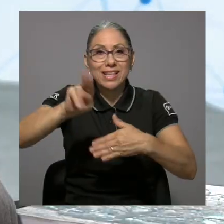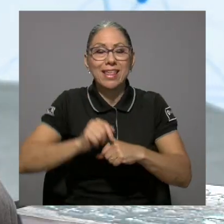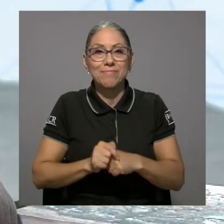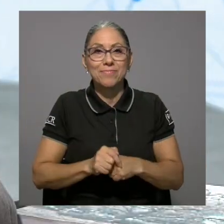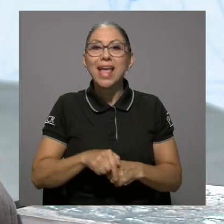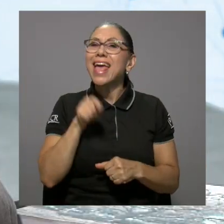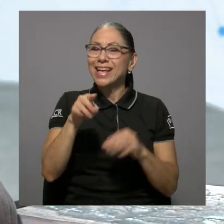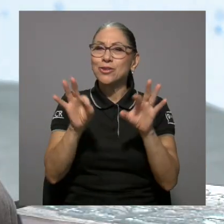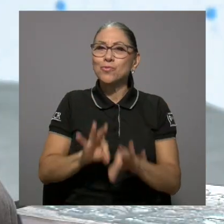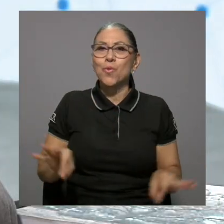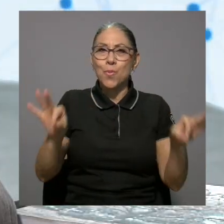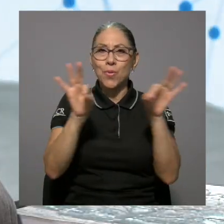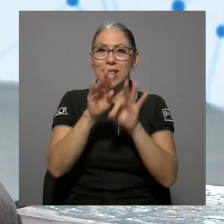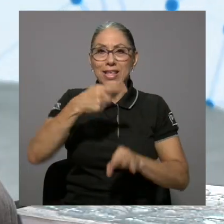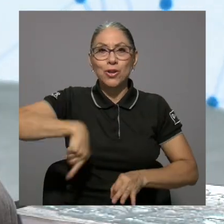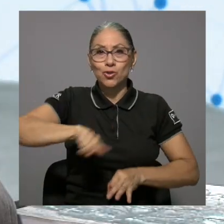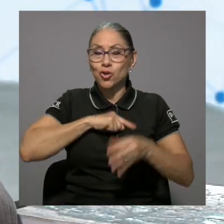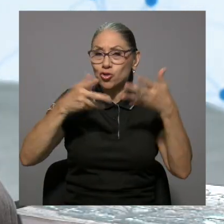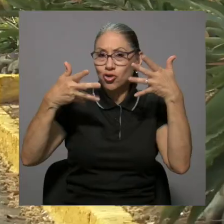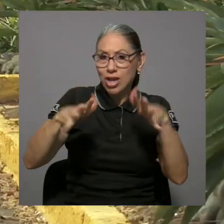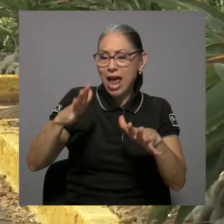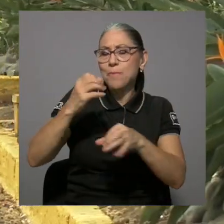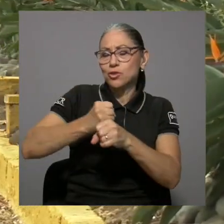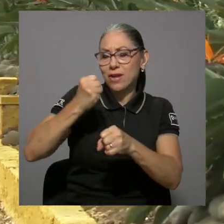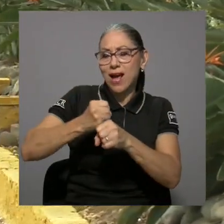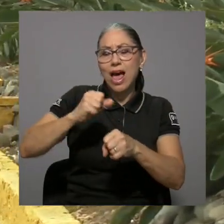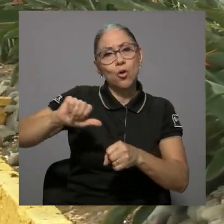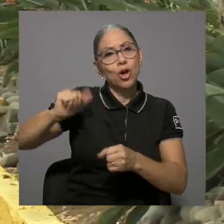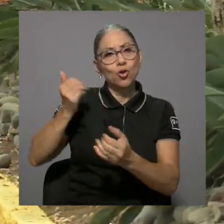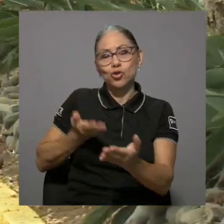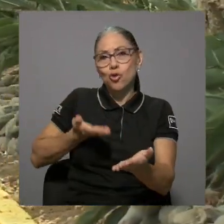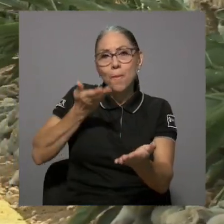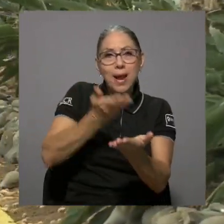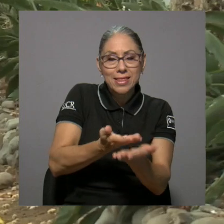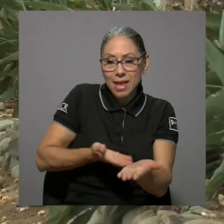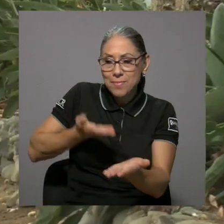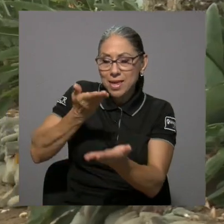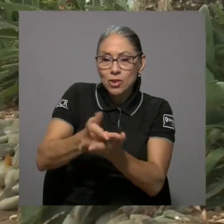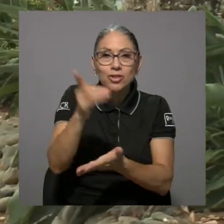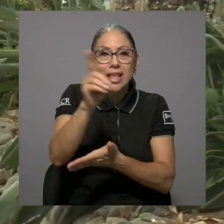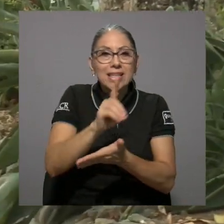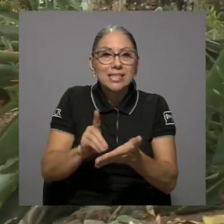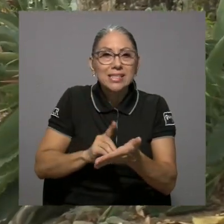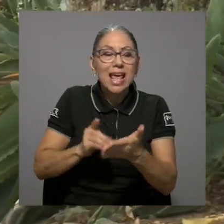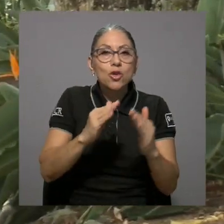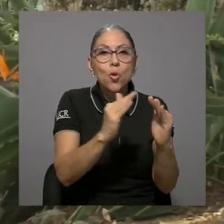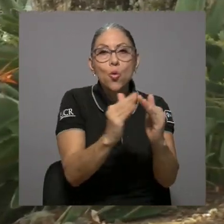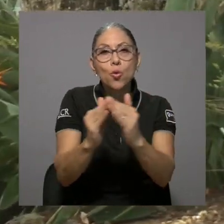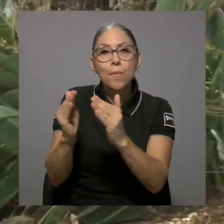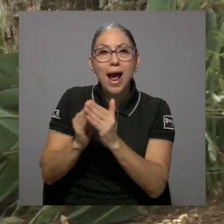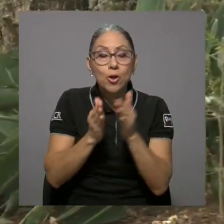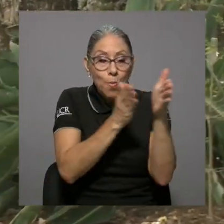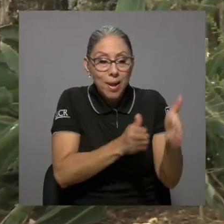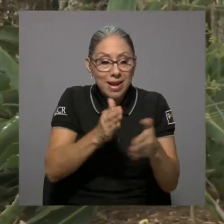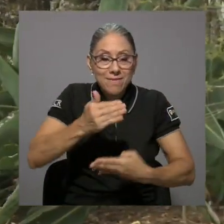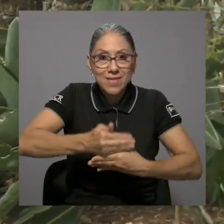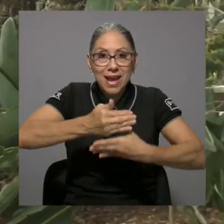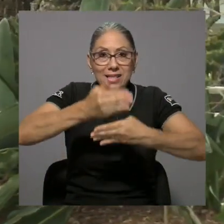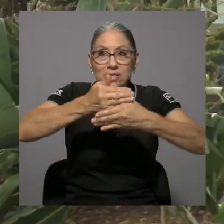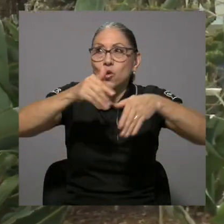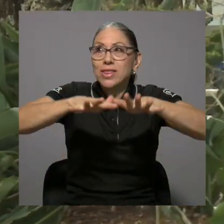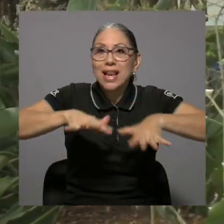eso es muy importante. También nosotros ya hemos trabajado en otros planteamientos de diseño urbano, de planificación del